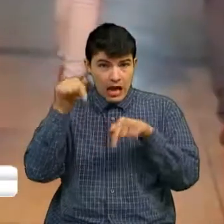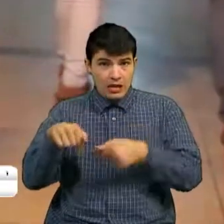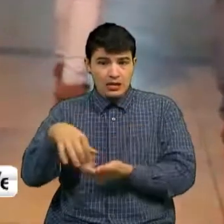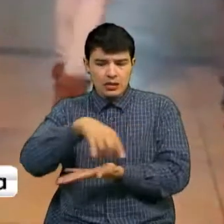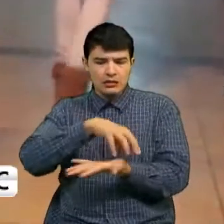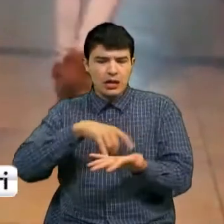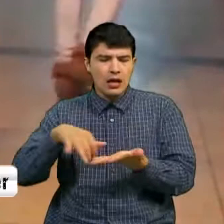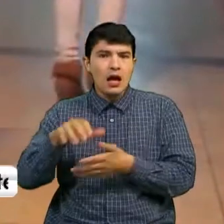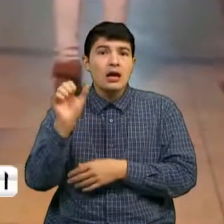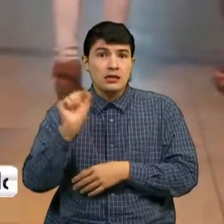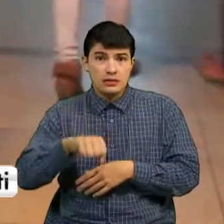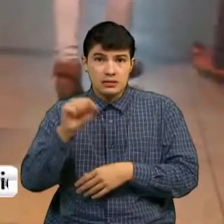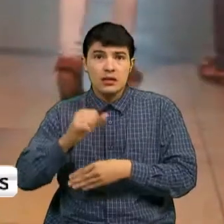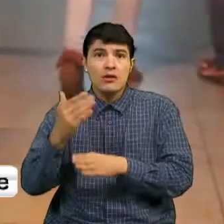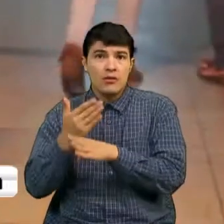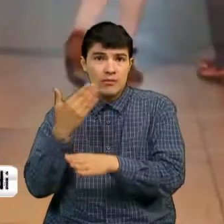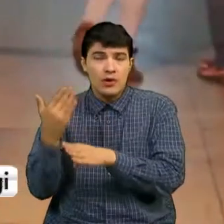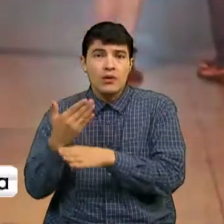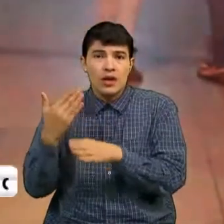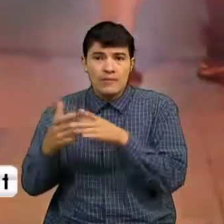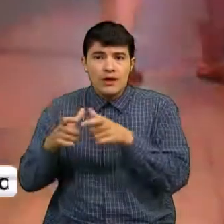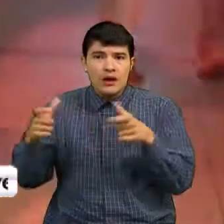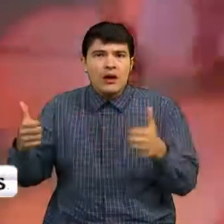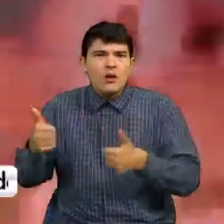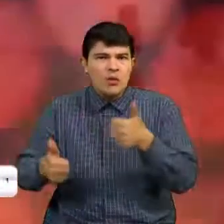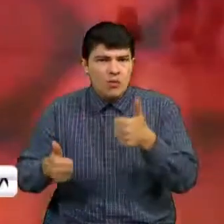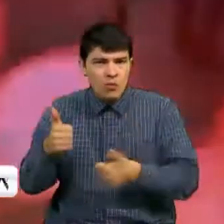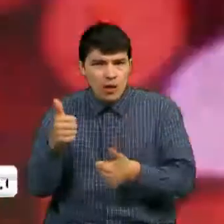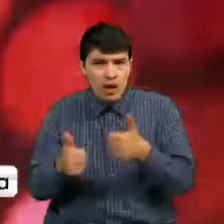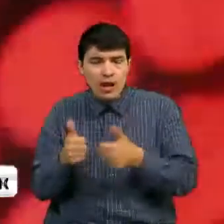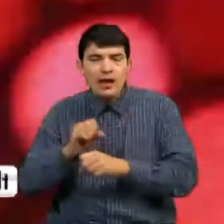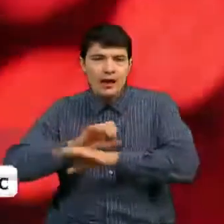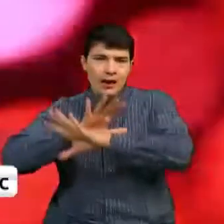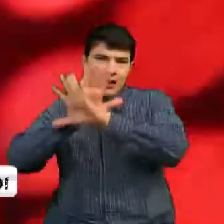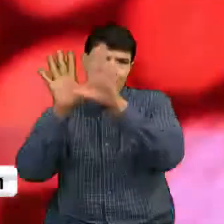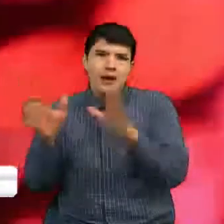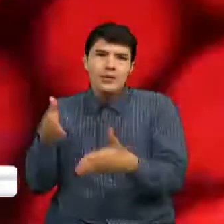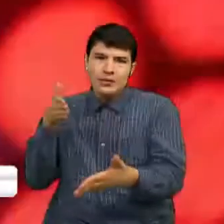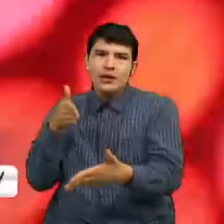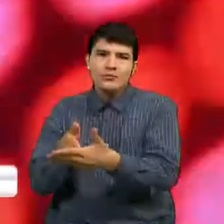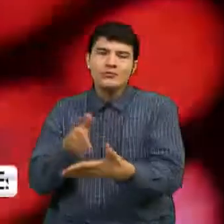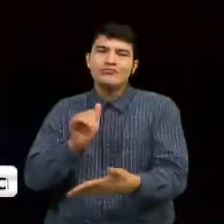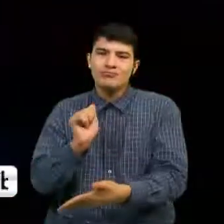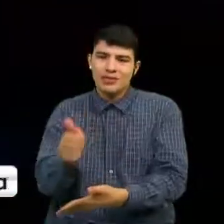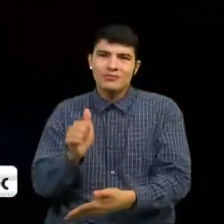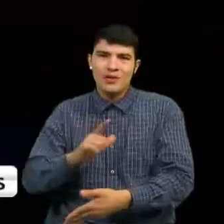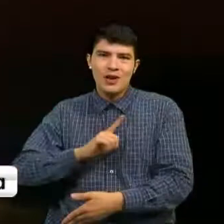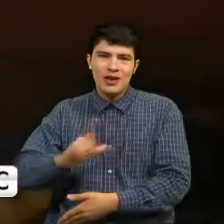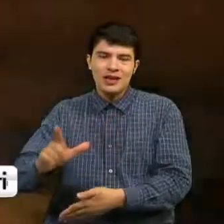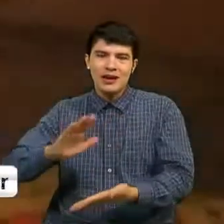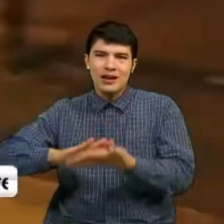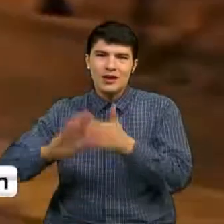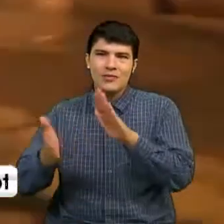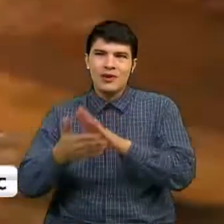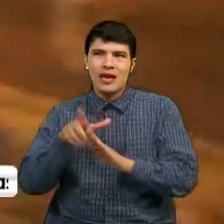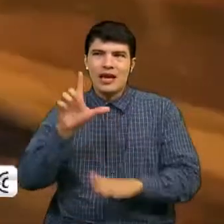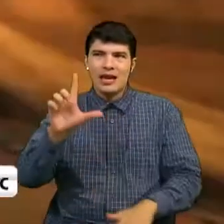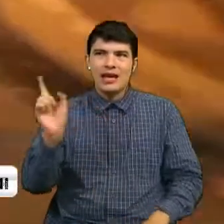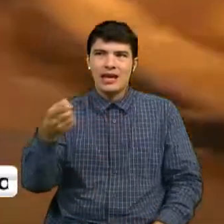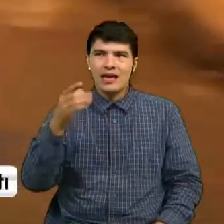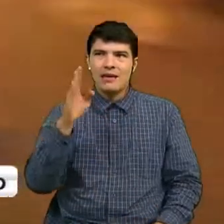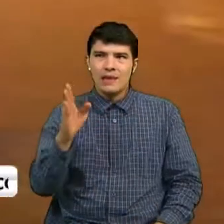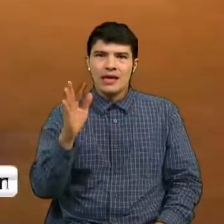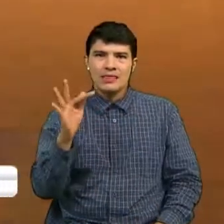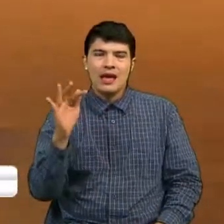Santander, sí hay un fenómeno que viene en aumento y el cual es claramente denunciado por los mismos líderes de la población LGBT,